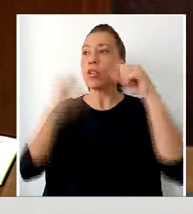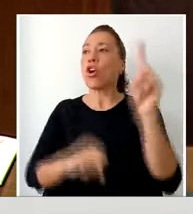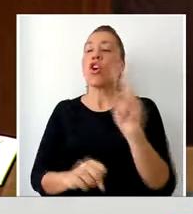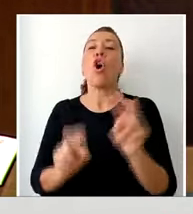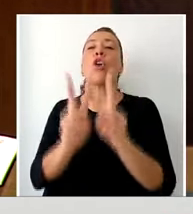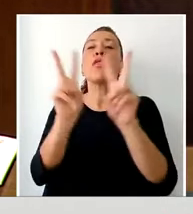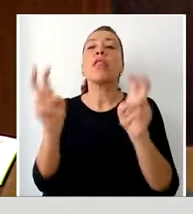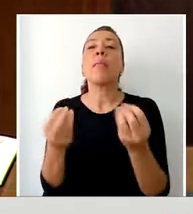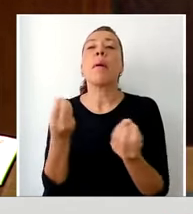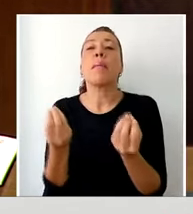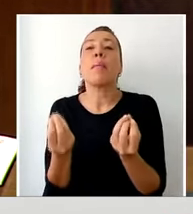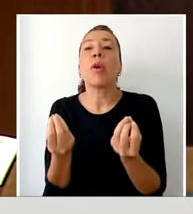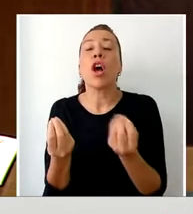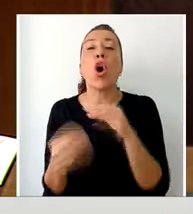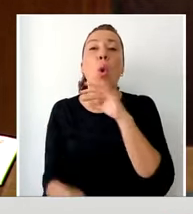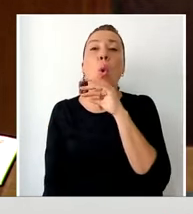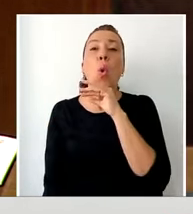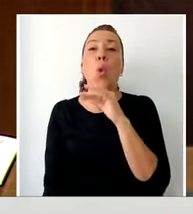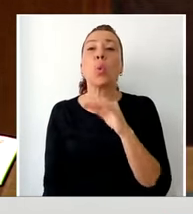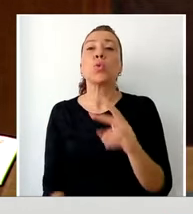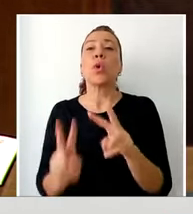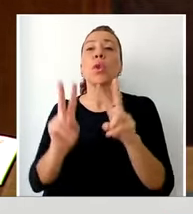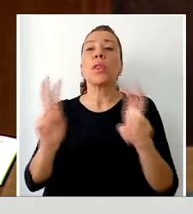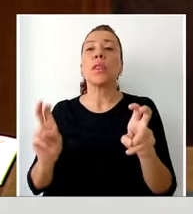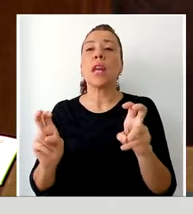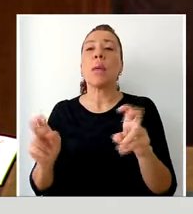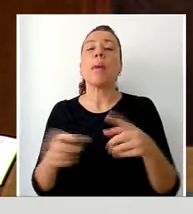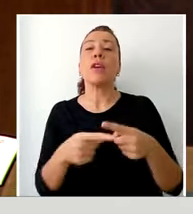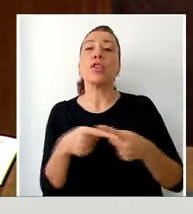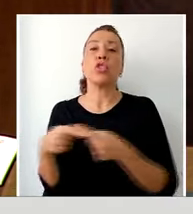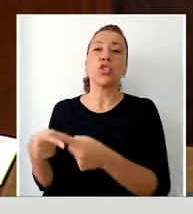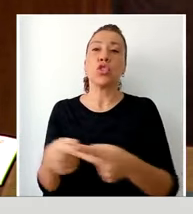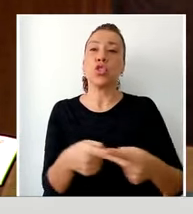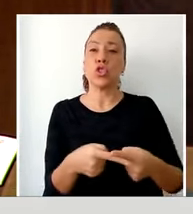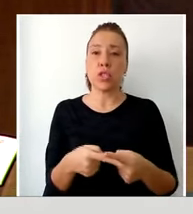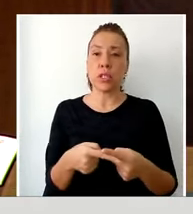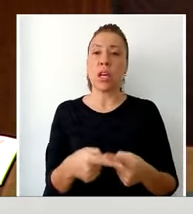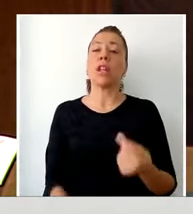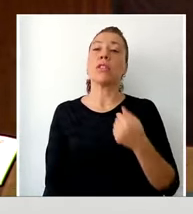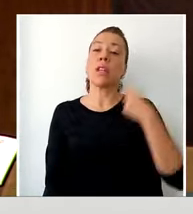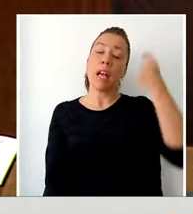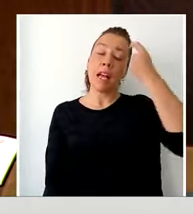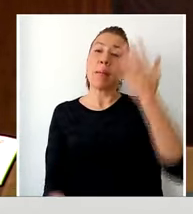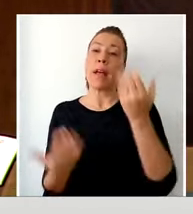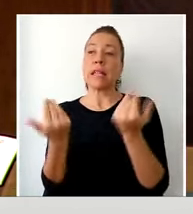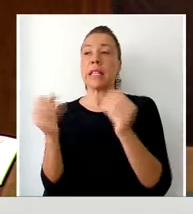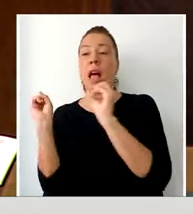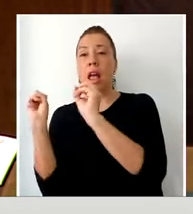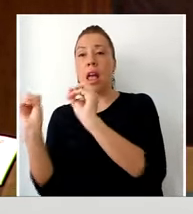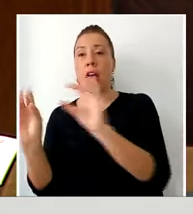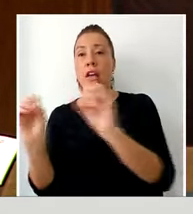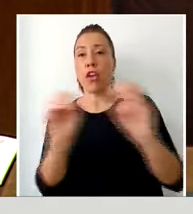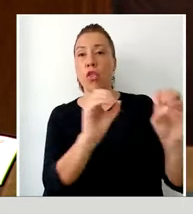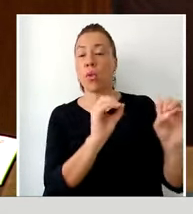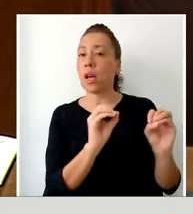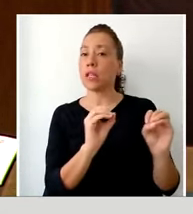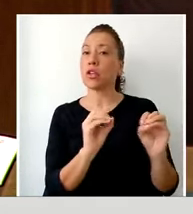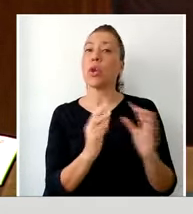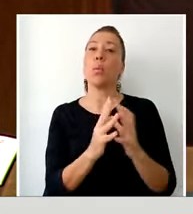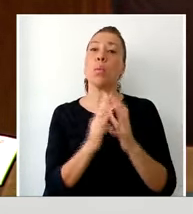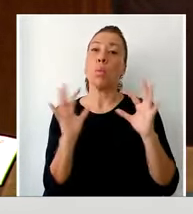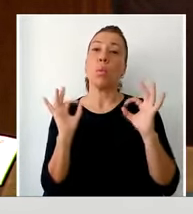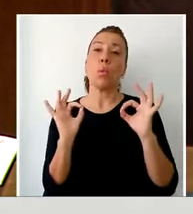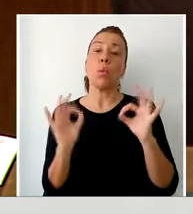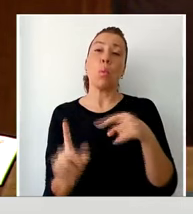utilizaciones de nivel social por lo tanto creemos que la educación en esta materia resulta altamente positiva